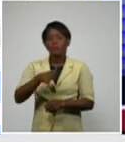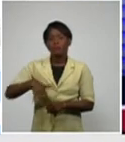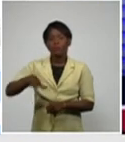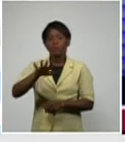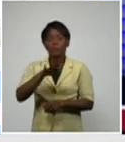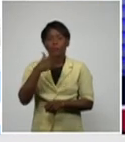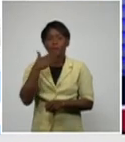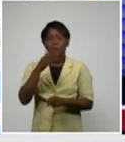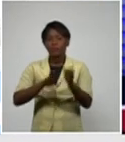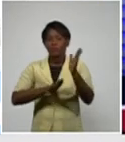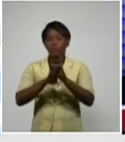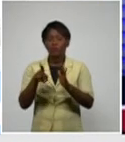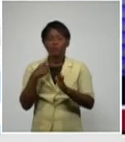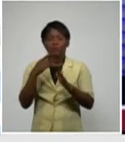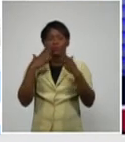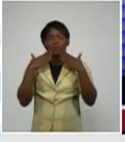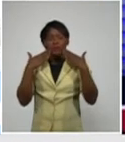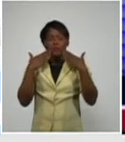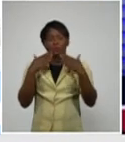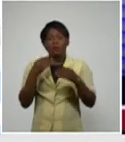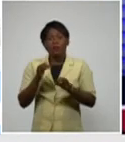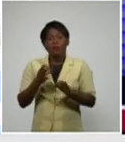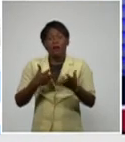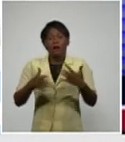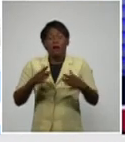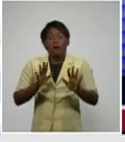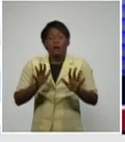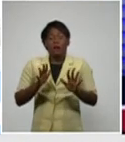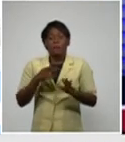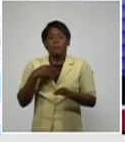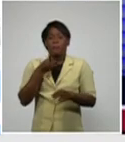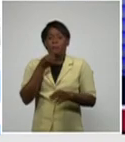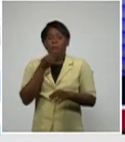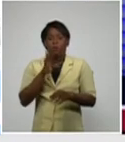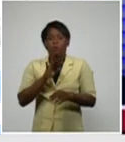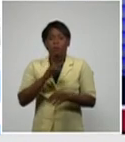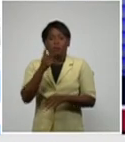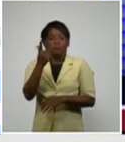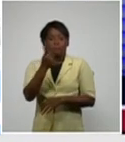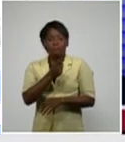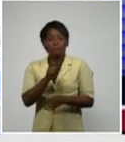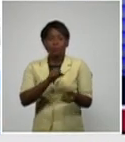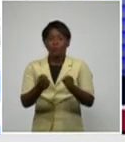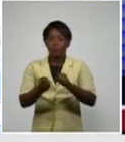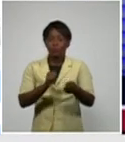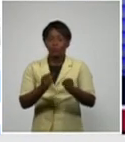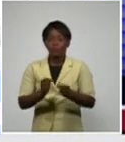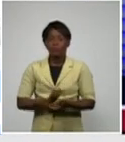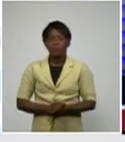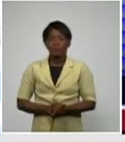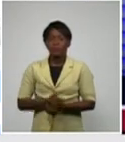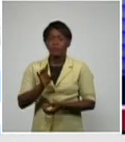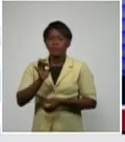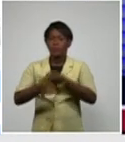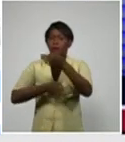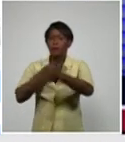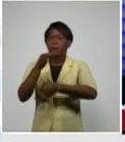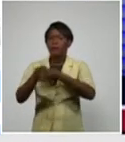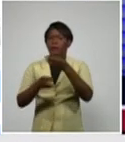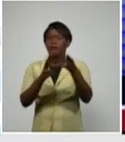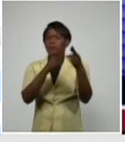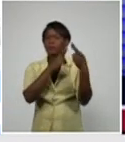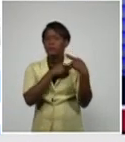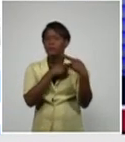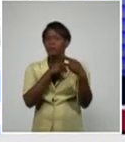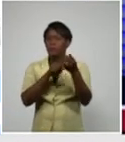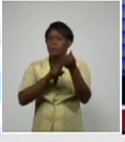deja mucho aliento a los cubanos y las cubanas de estar más cerca del control de la enfermedad. Usted hablaba de la responsabilidad, usted hablaba de la provincia de